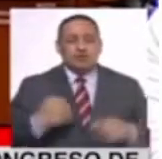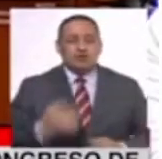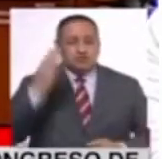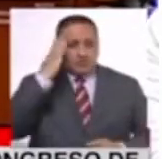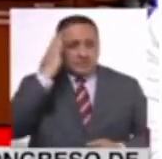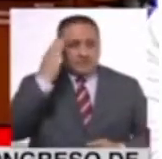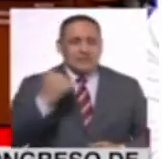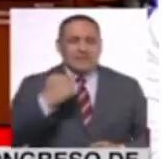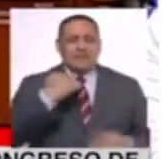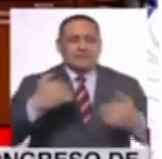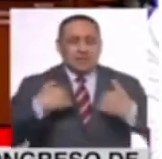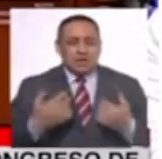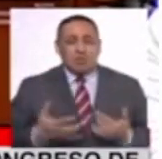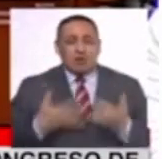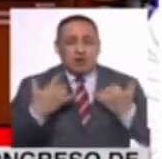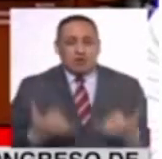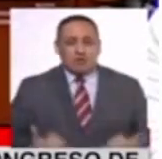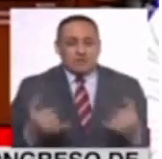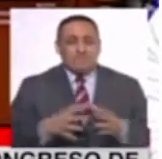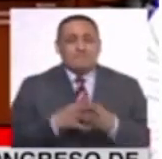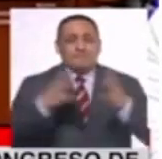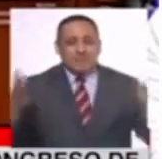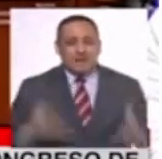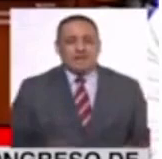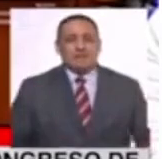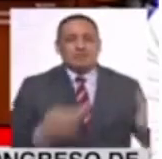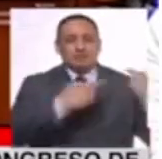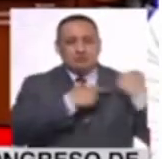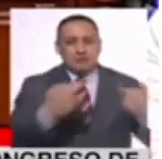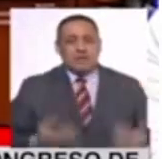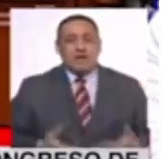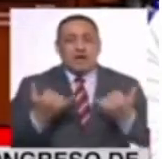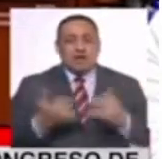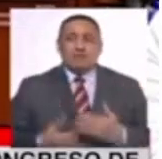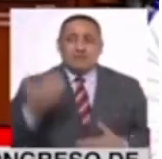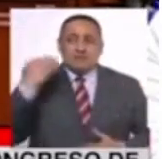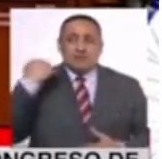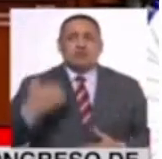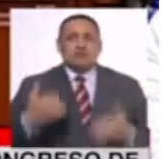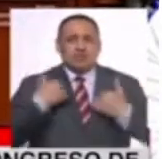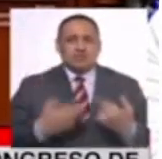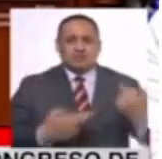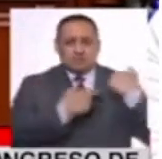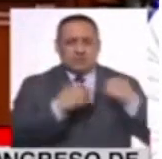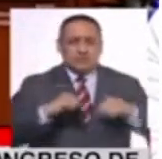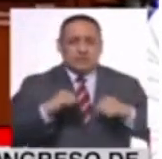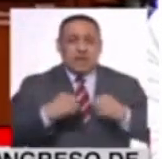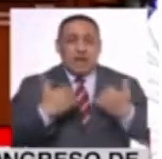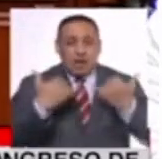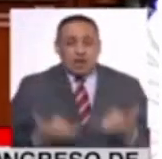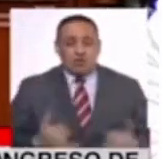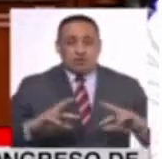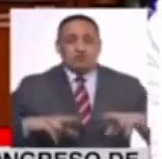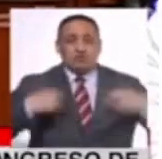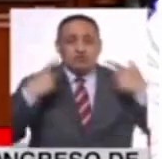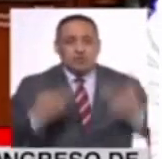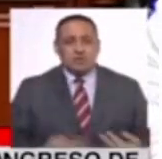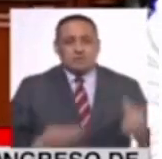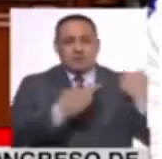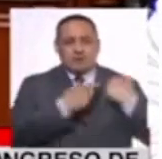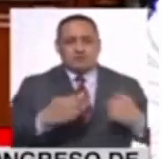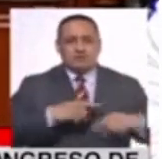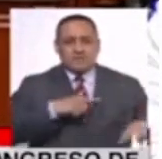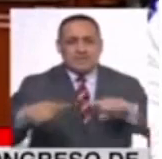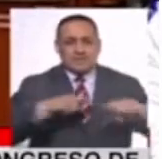tengo una responsabilidad mayor de la que tuve en esa oportunidad.